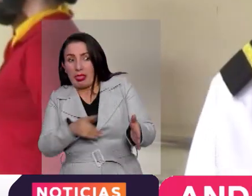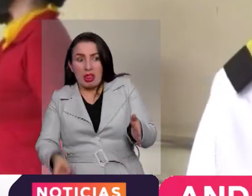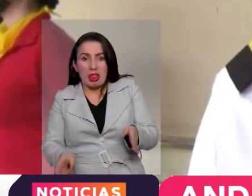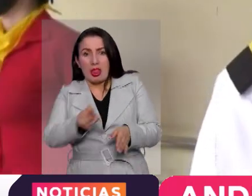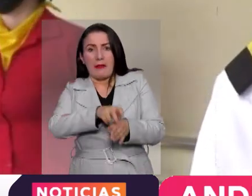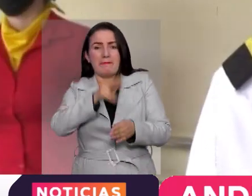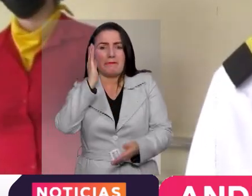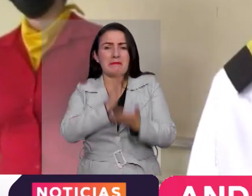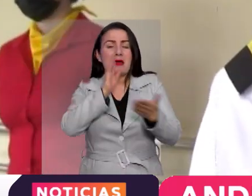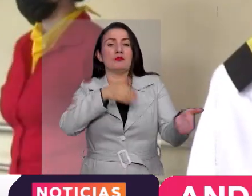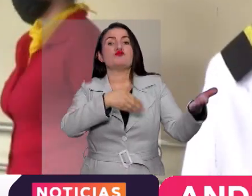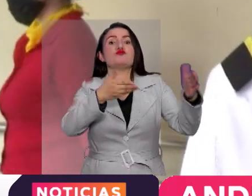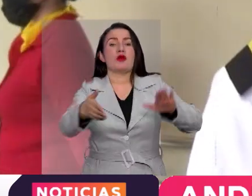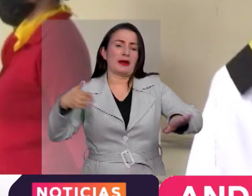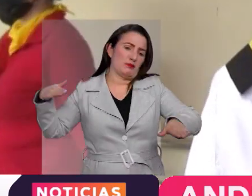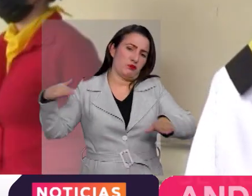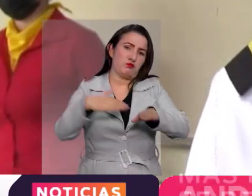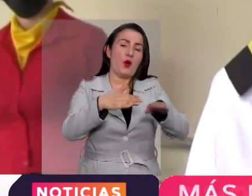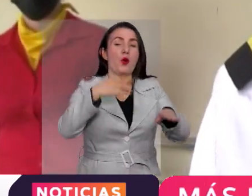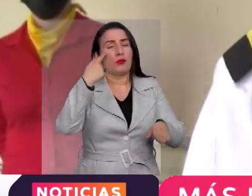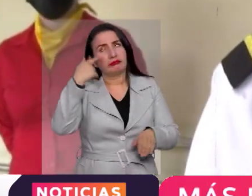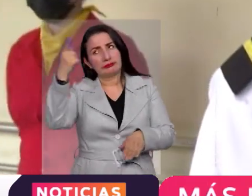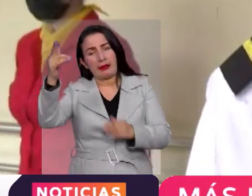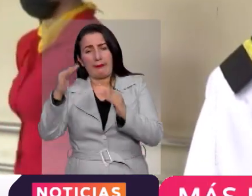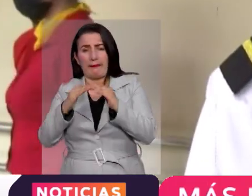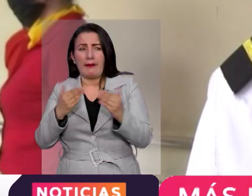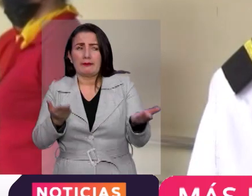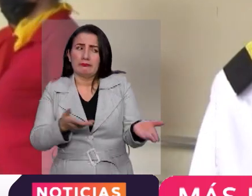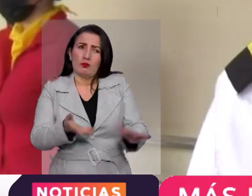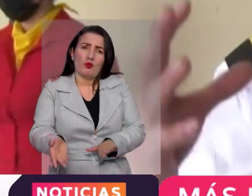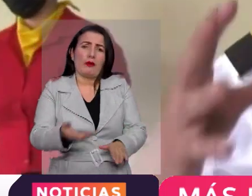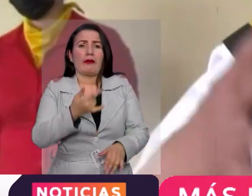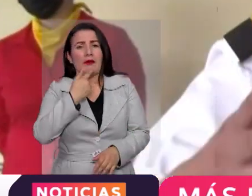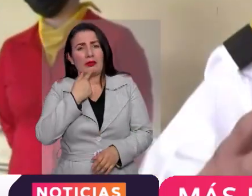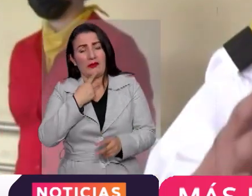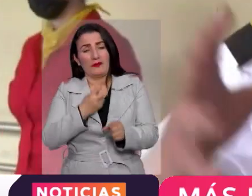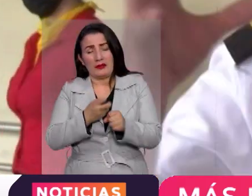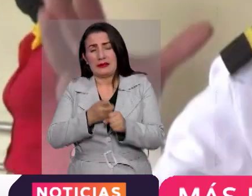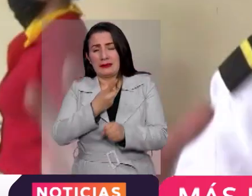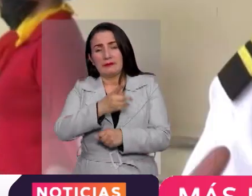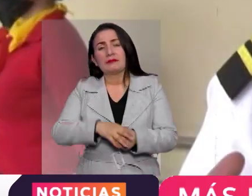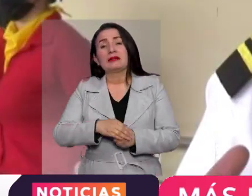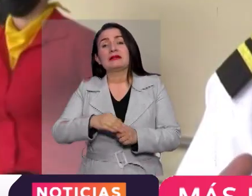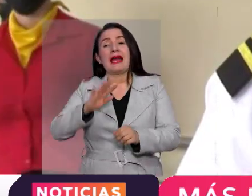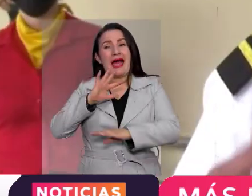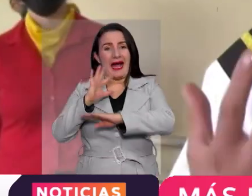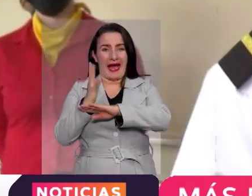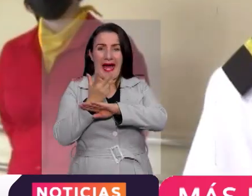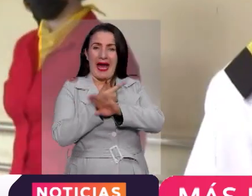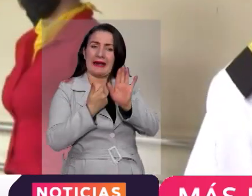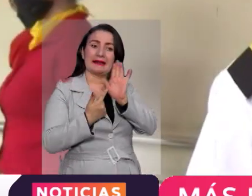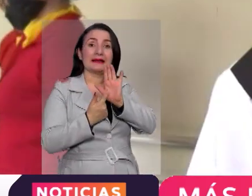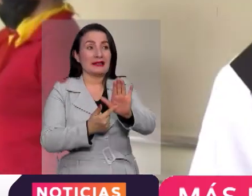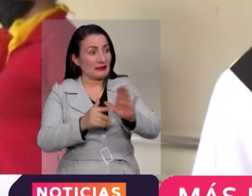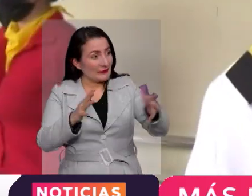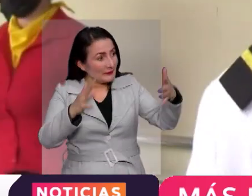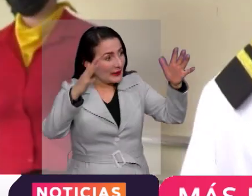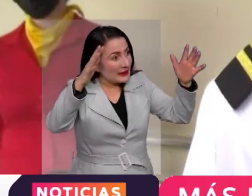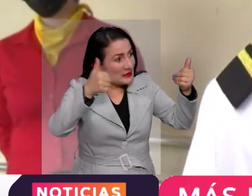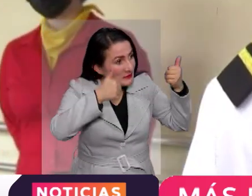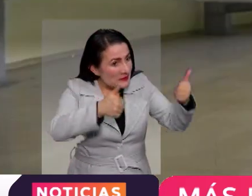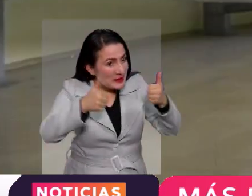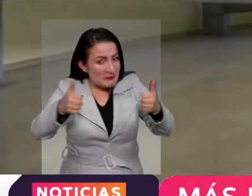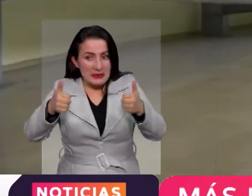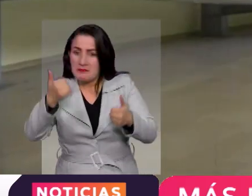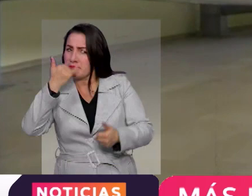pueden poner en riesgo y que a todos los esperan en la casa la parte artística lo que hace es impactar a un grupo de personas y felicitarlos también cuando hacen